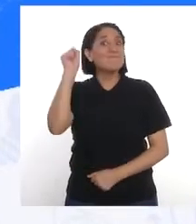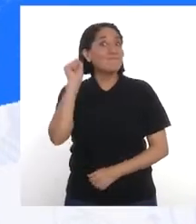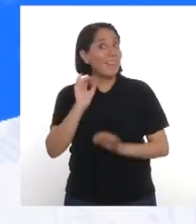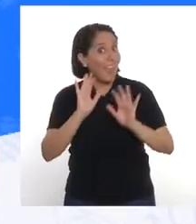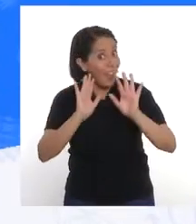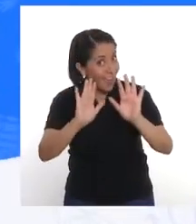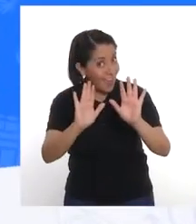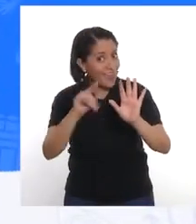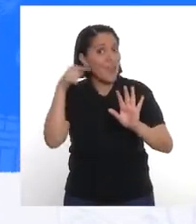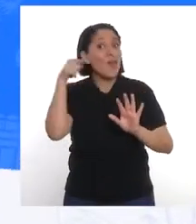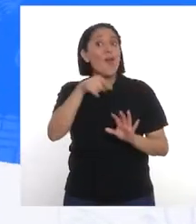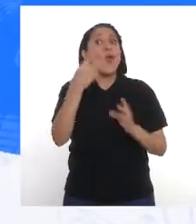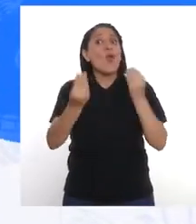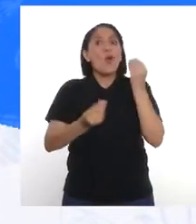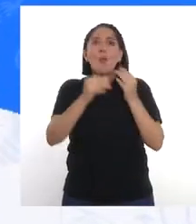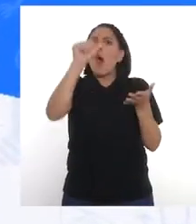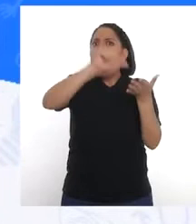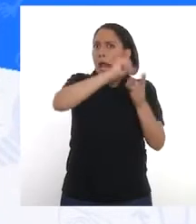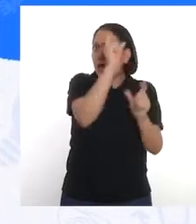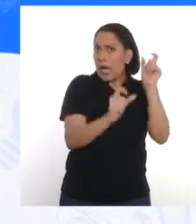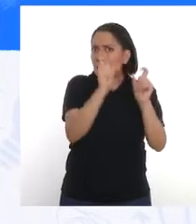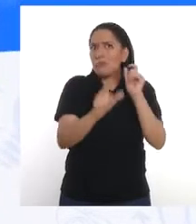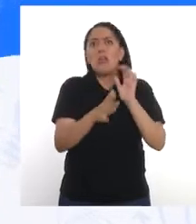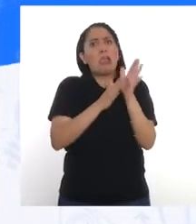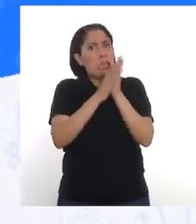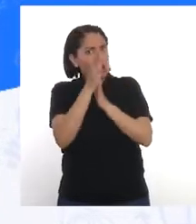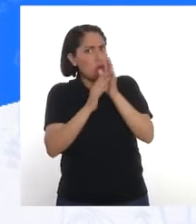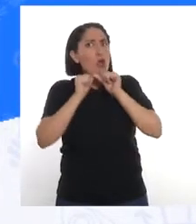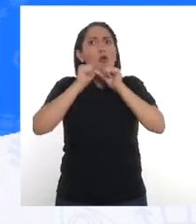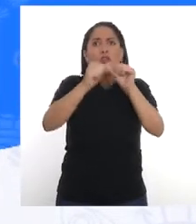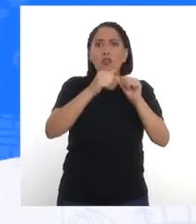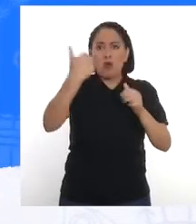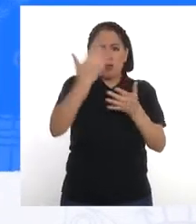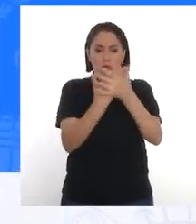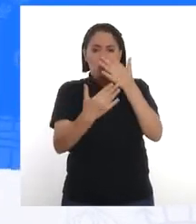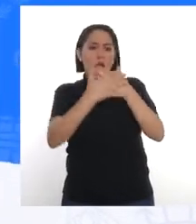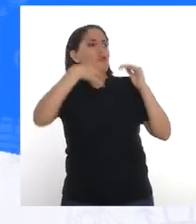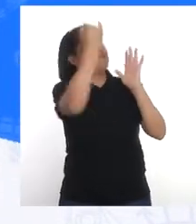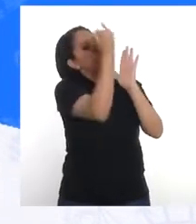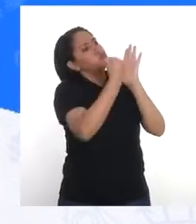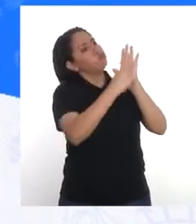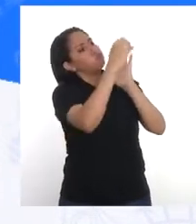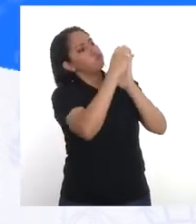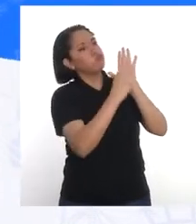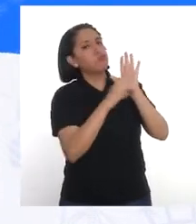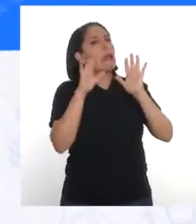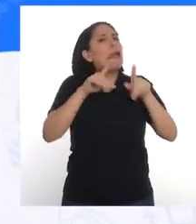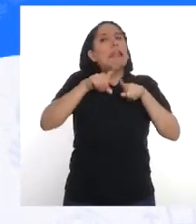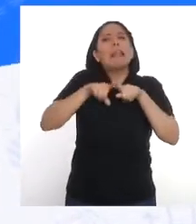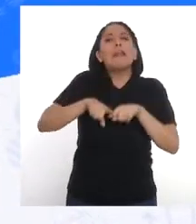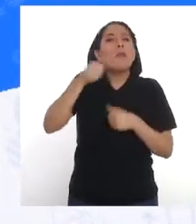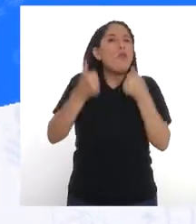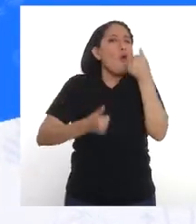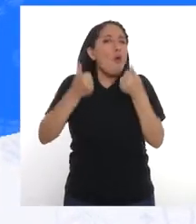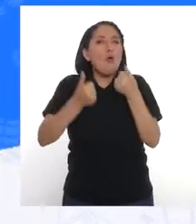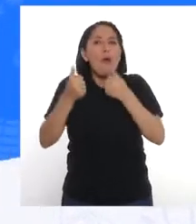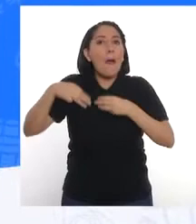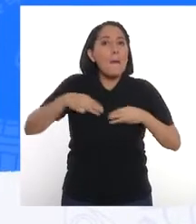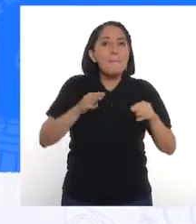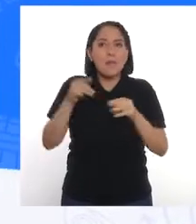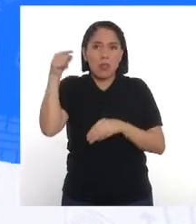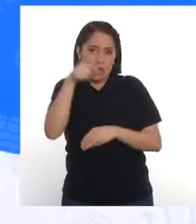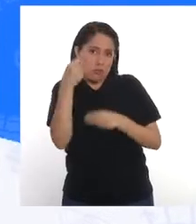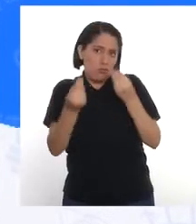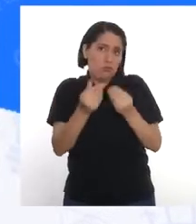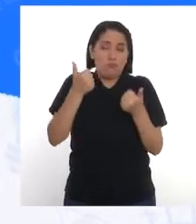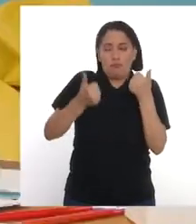Sin embargo, existen todavía artistas del cómic que prefieren pintar a mano sus dibujos. Es cuestión de escoger el método que más les guste y el que tengan